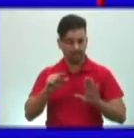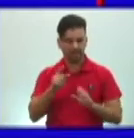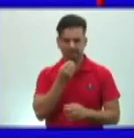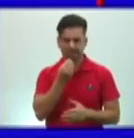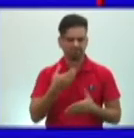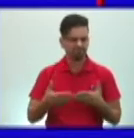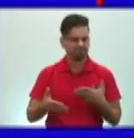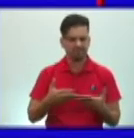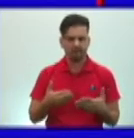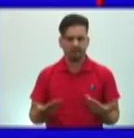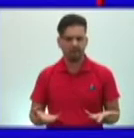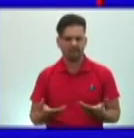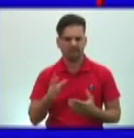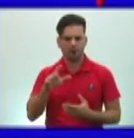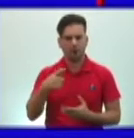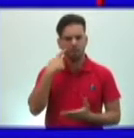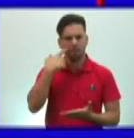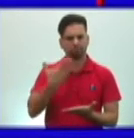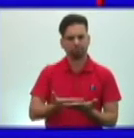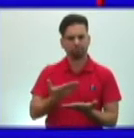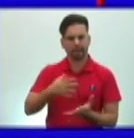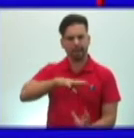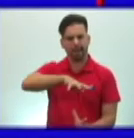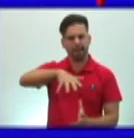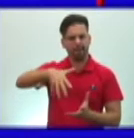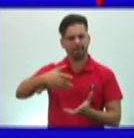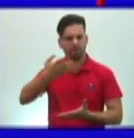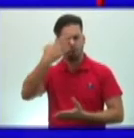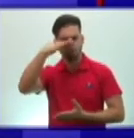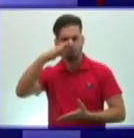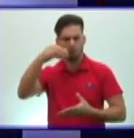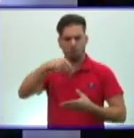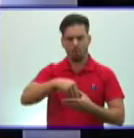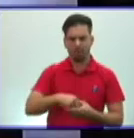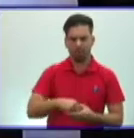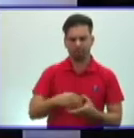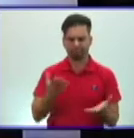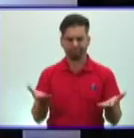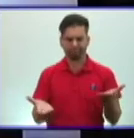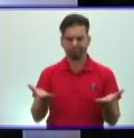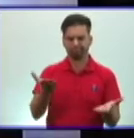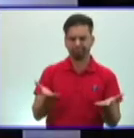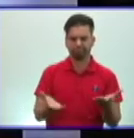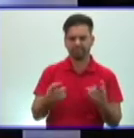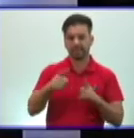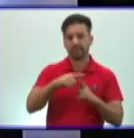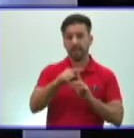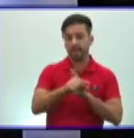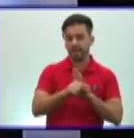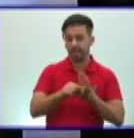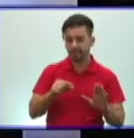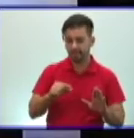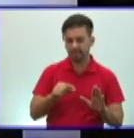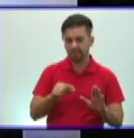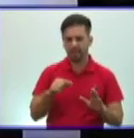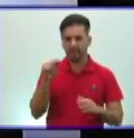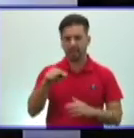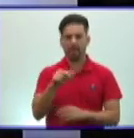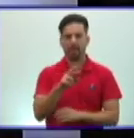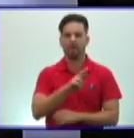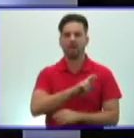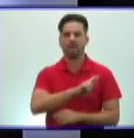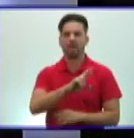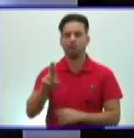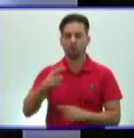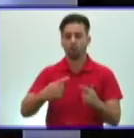medida se den en el mundo o se den en Cuba, son temas que le sirven para atentar contra la revolución y